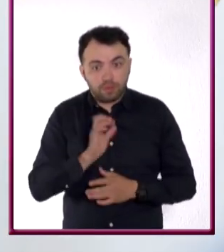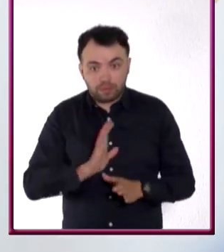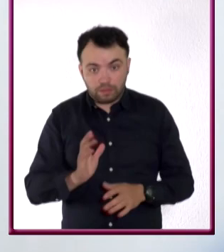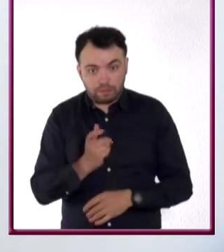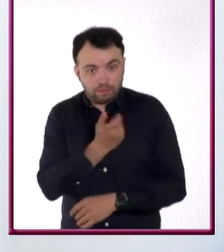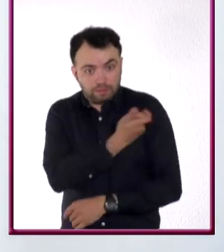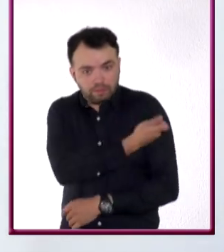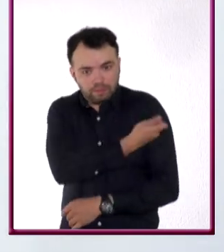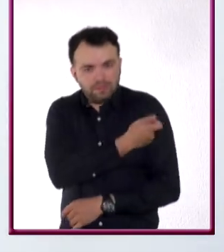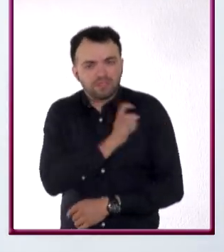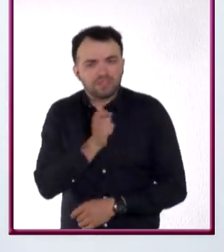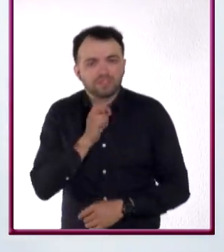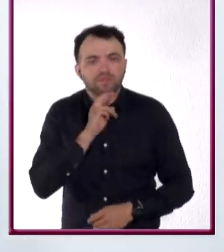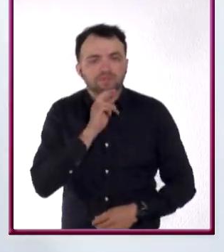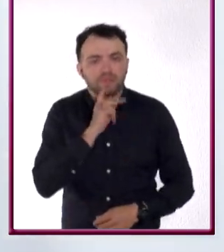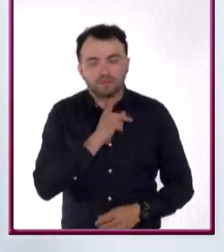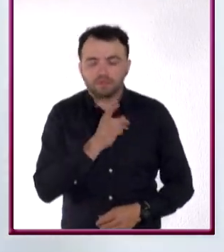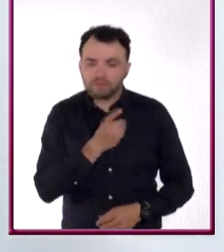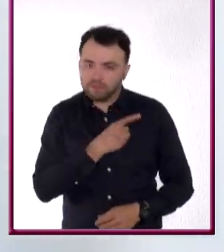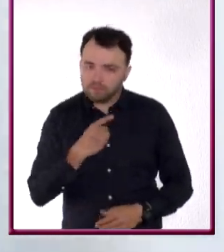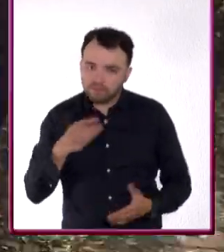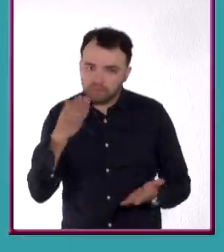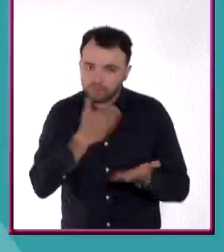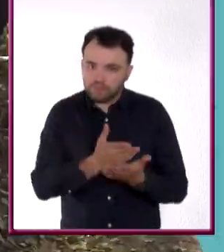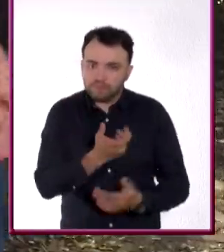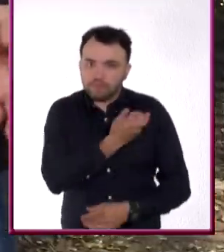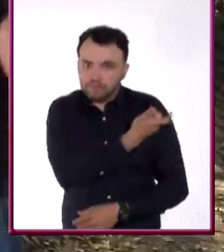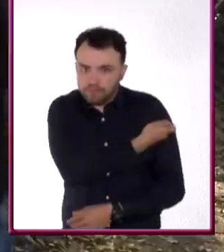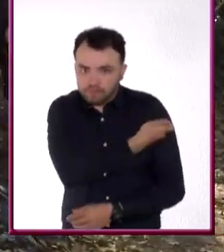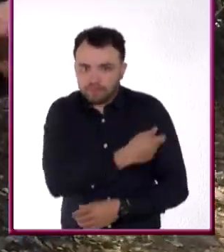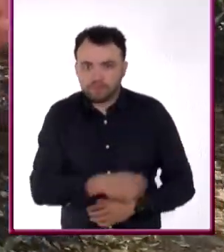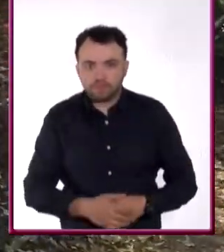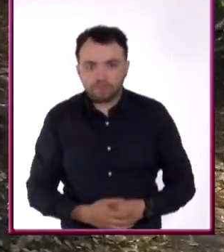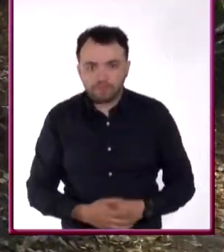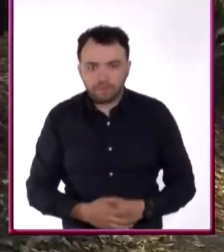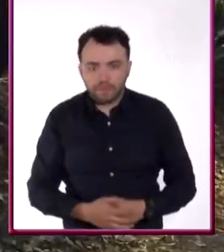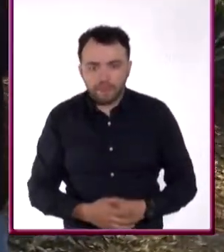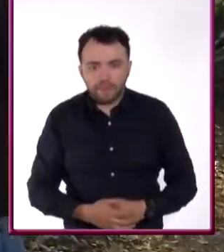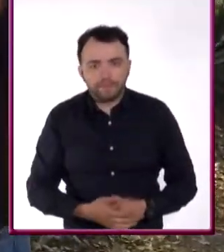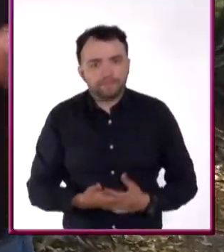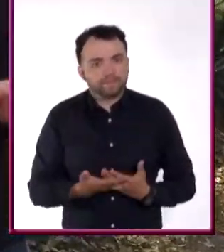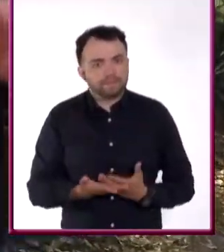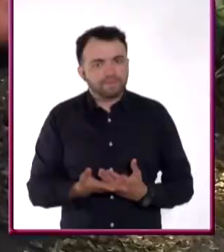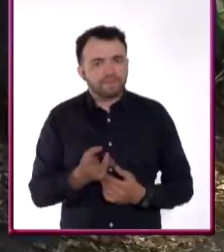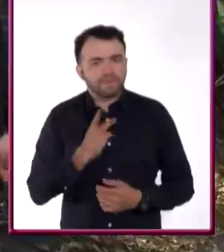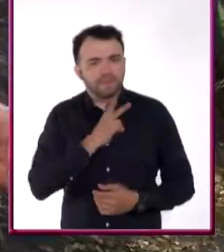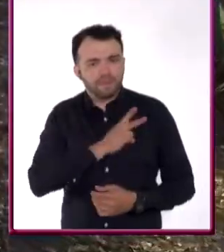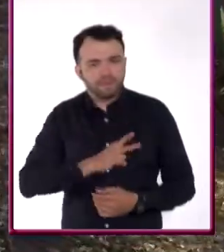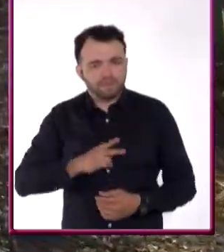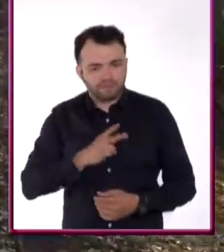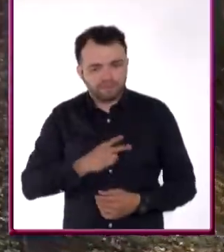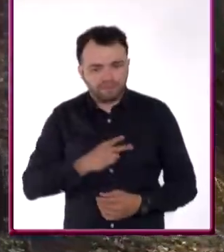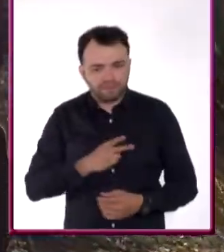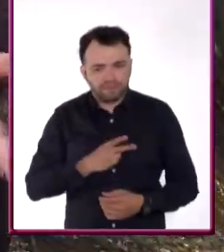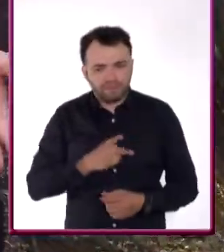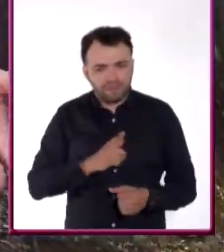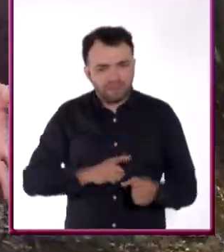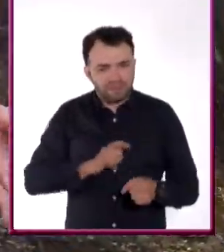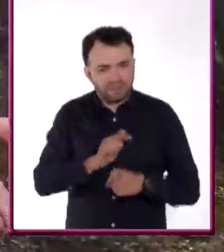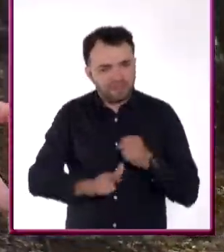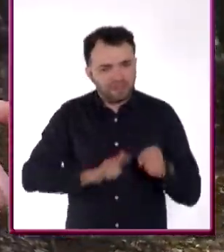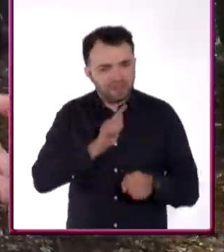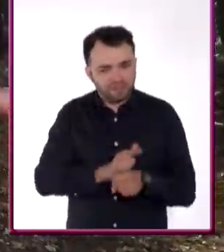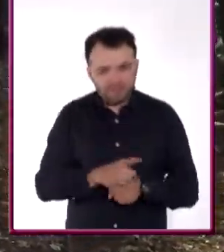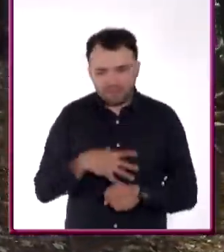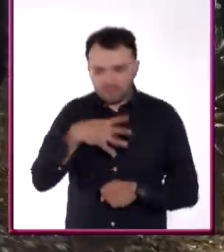salga la vacuna, lo mejor es aplicarla. Ok. Entonces el tema de los virus que brincan de una especie a otra es un tema